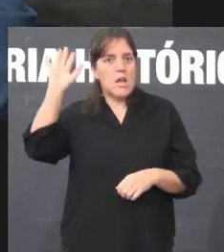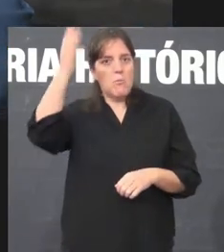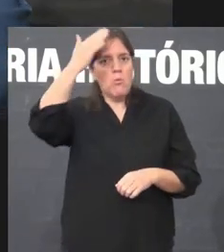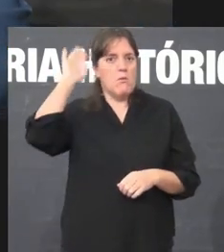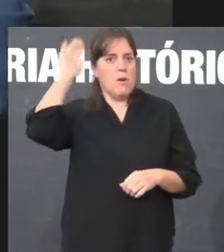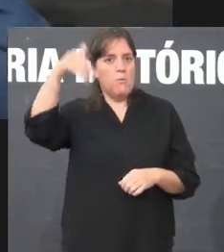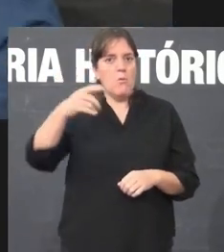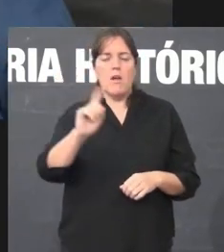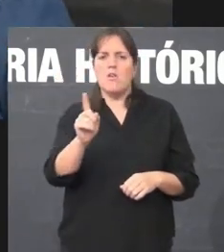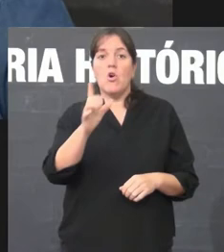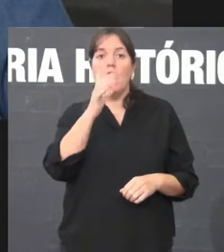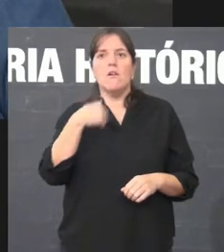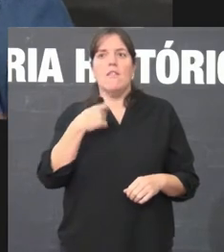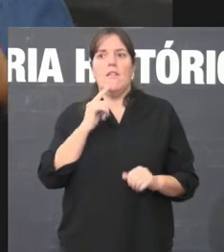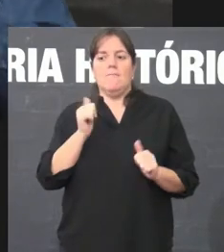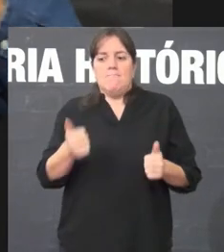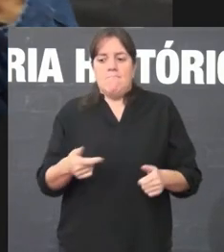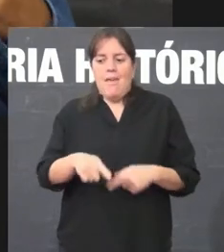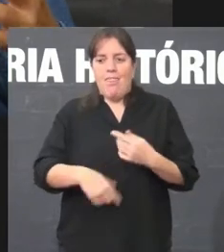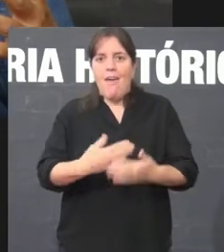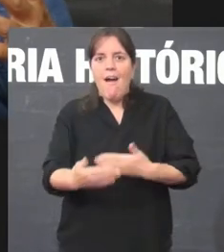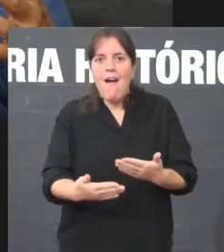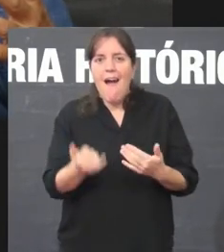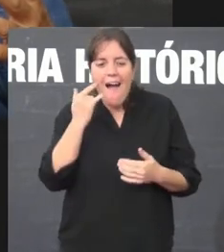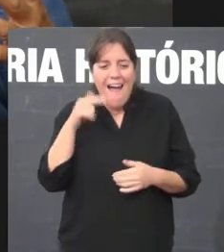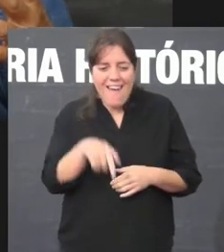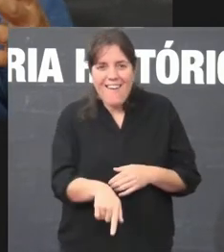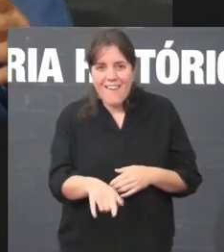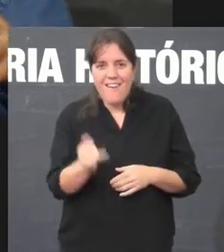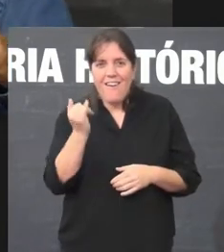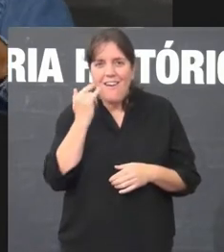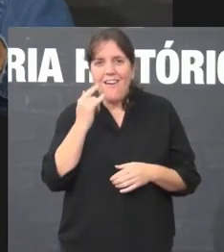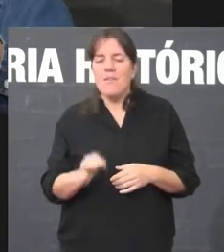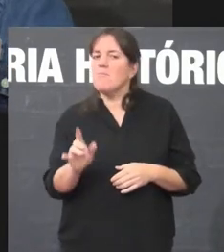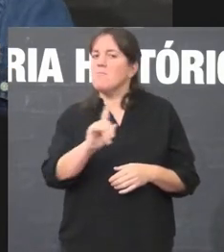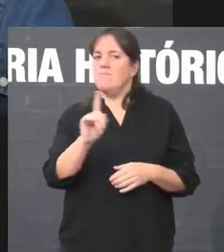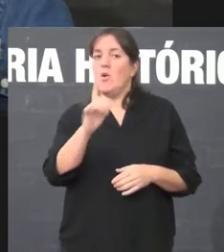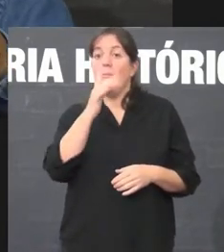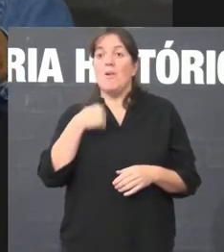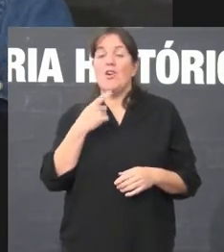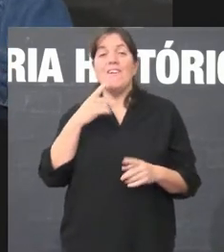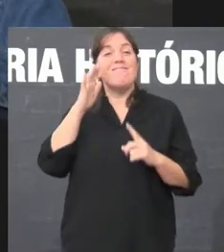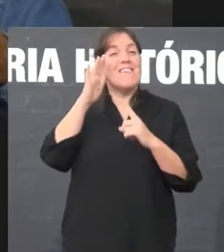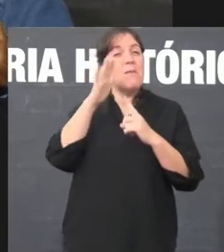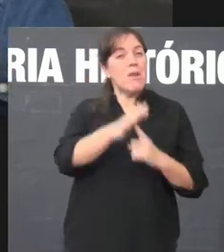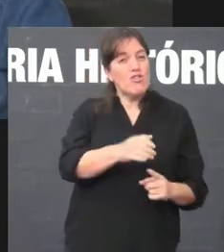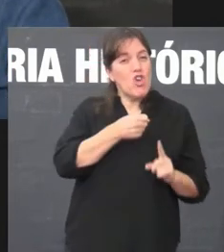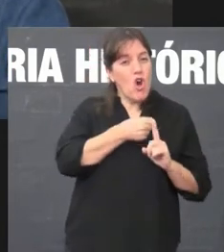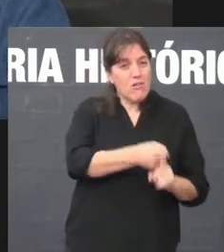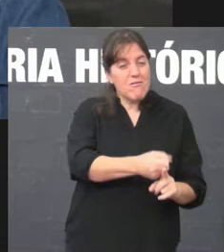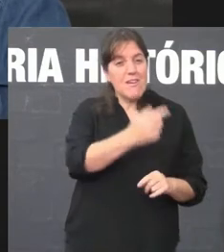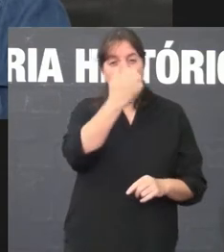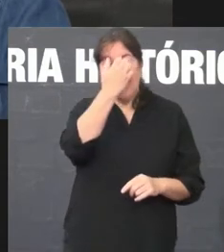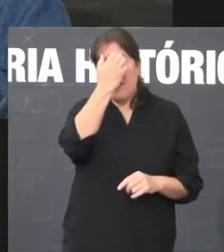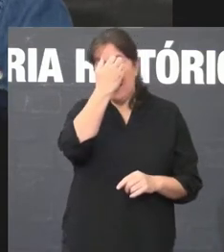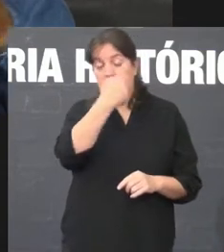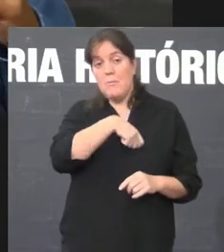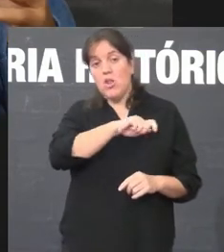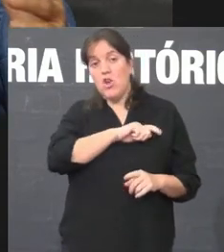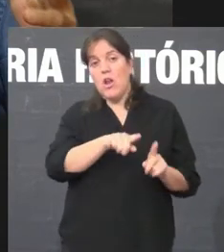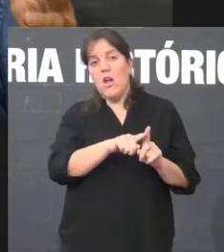de implementarla. Pero la represión española tampoco ha sido capaz